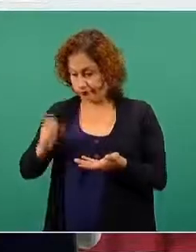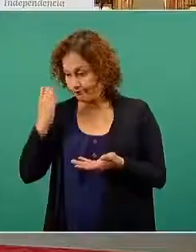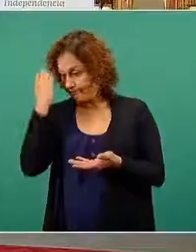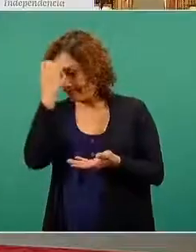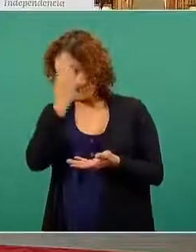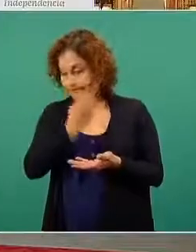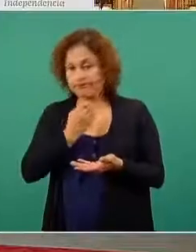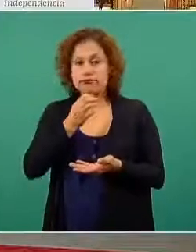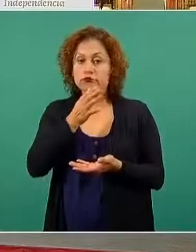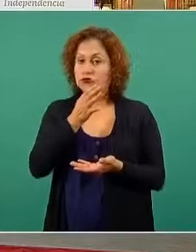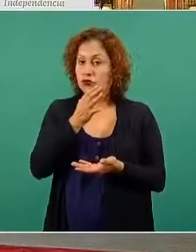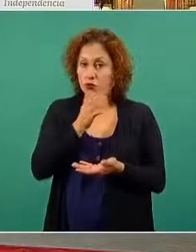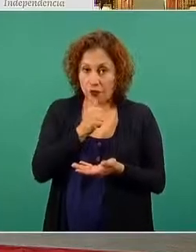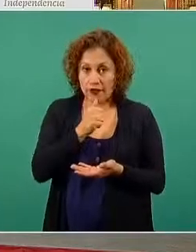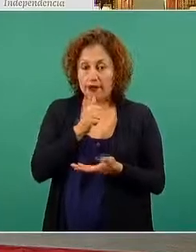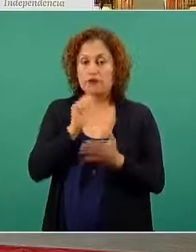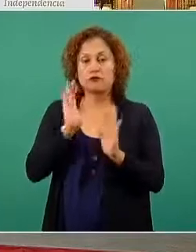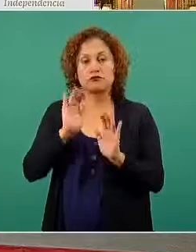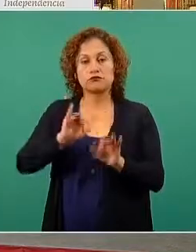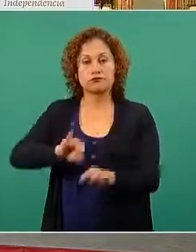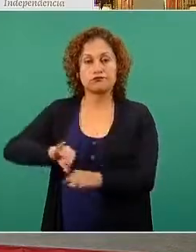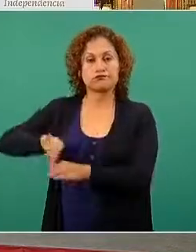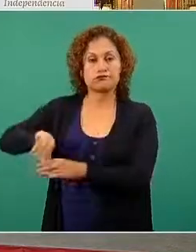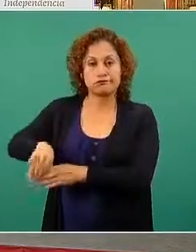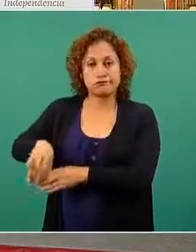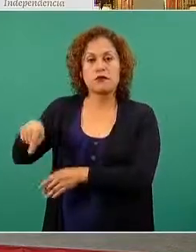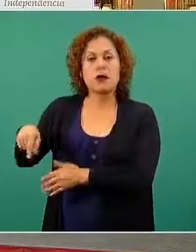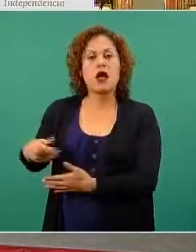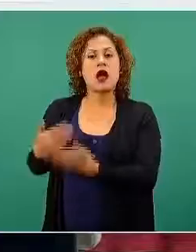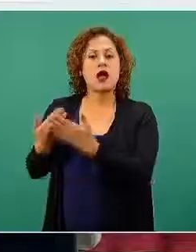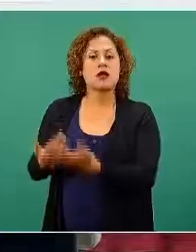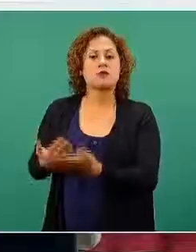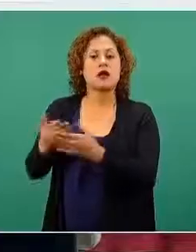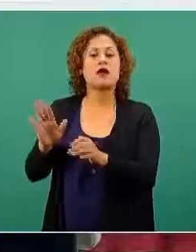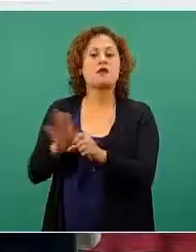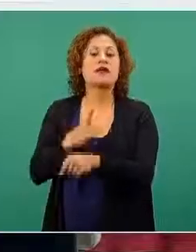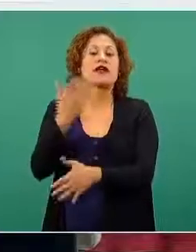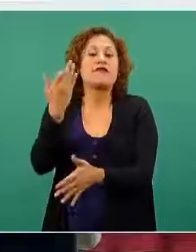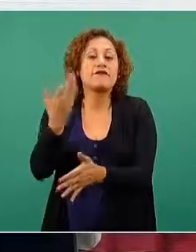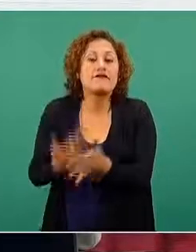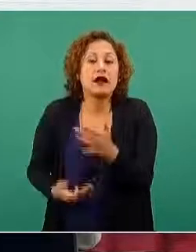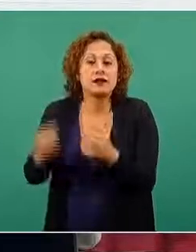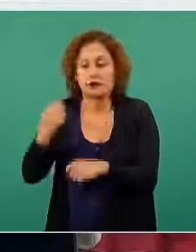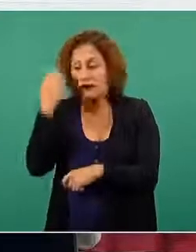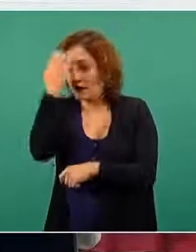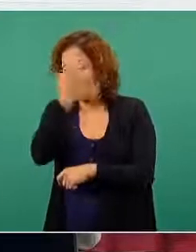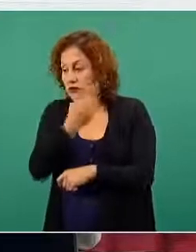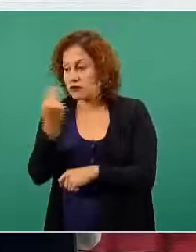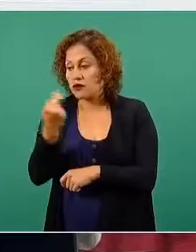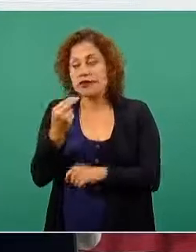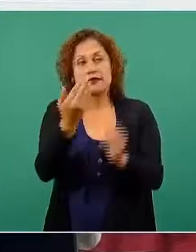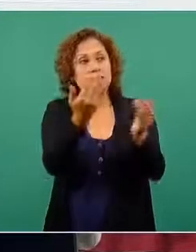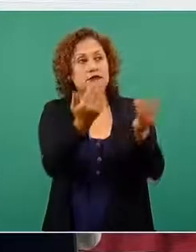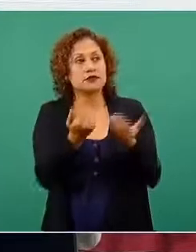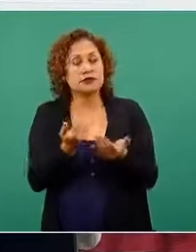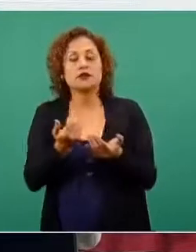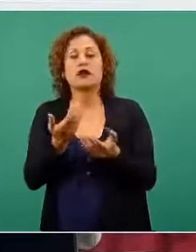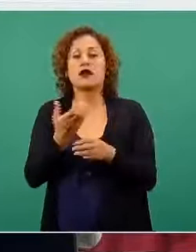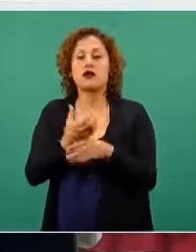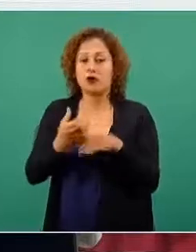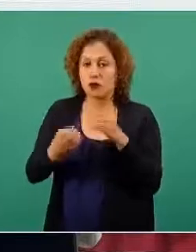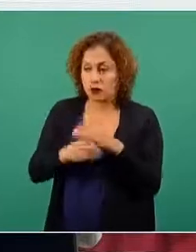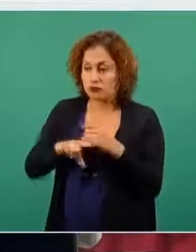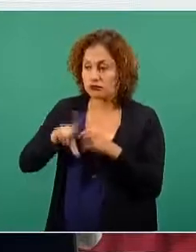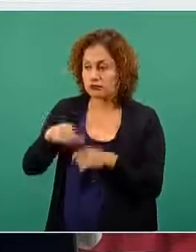y requieren ciertas reacciones biológicas o químicas y es necesario esperar a que concluya